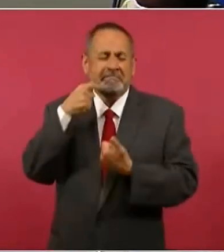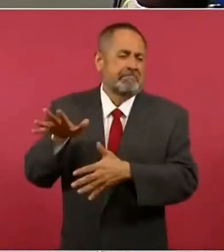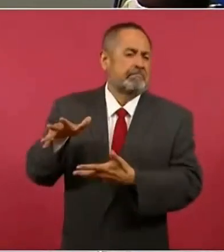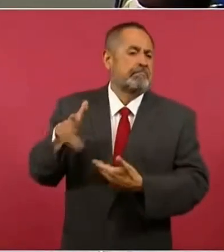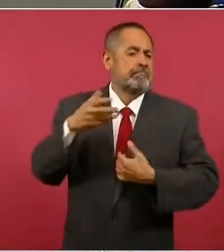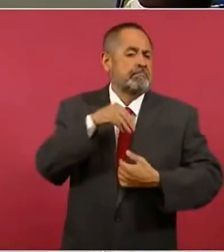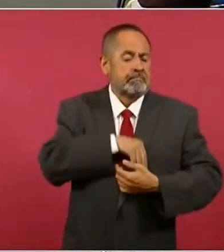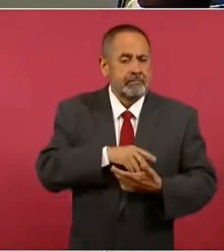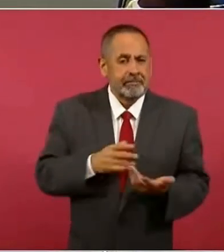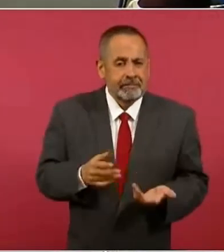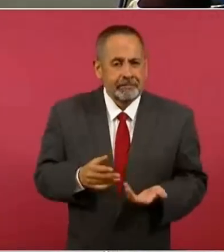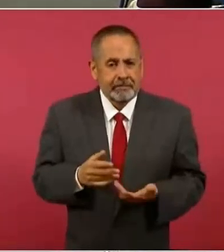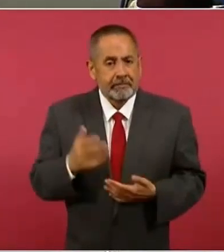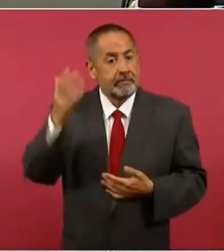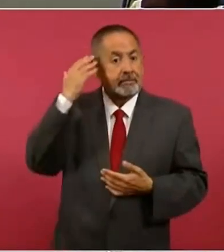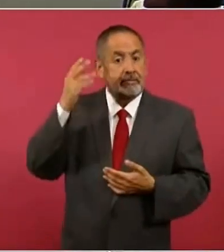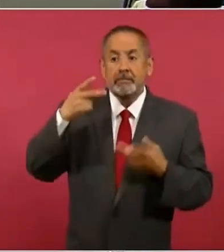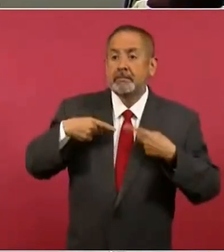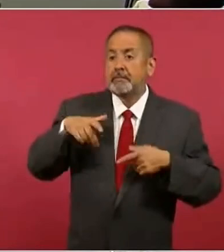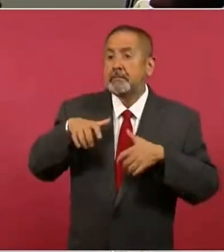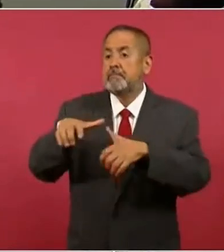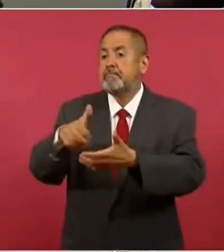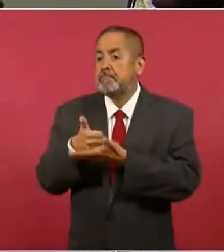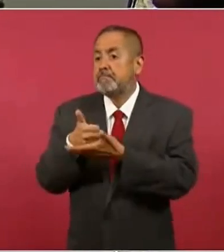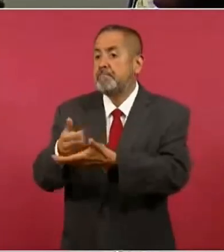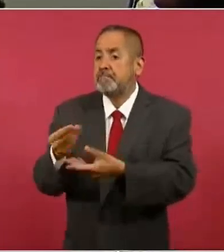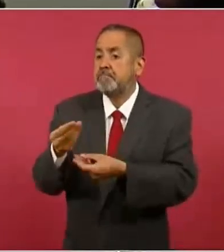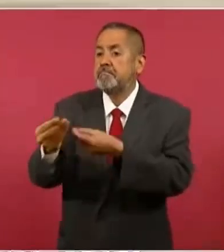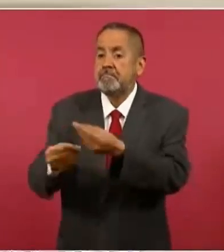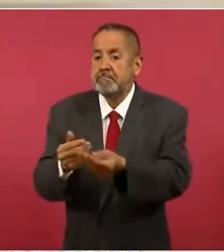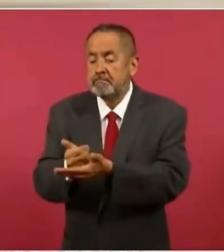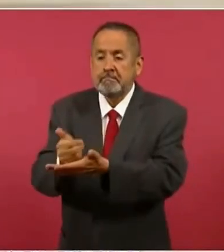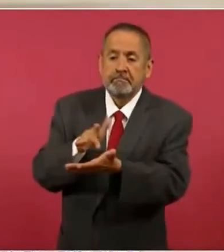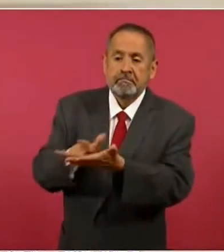que le llegaba al pueblo de ayuda nada